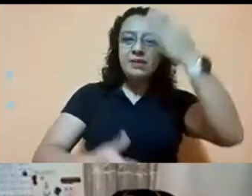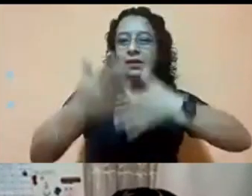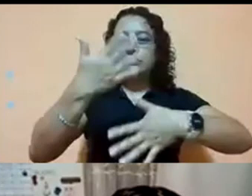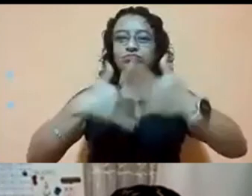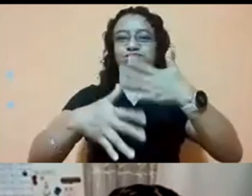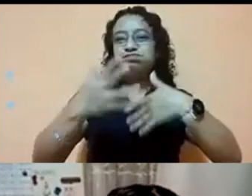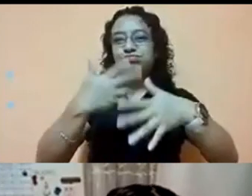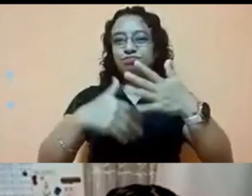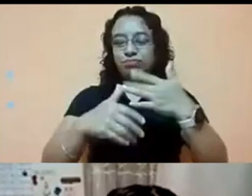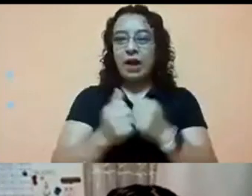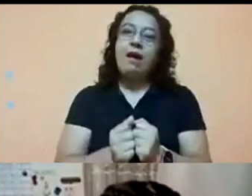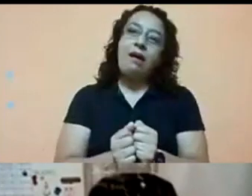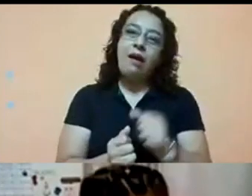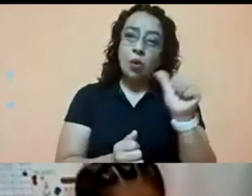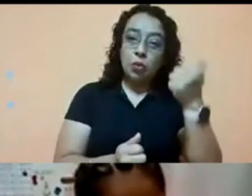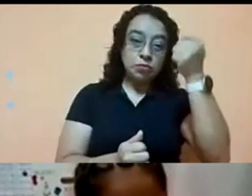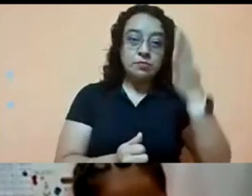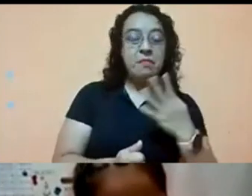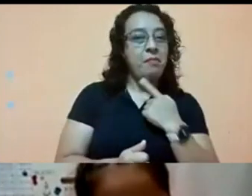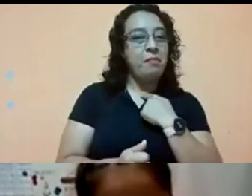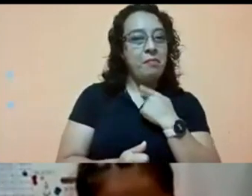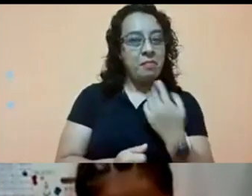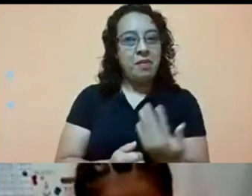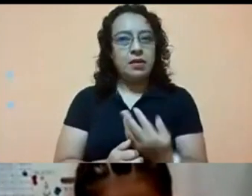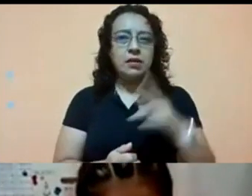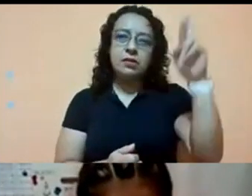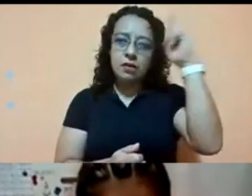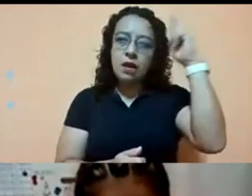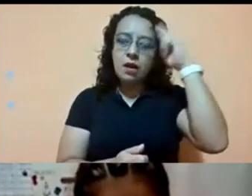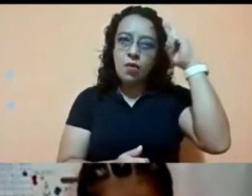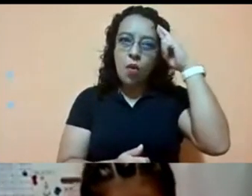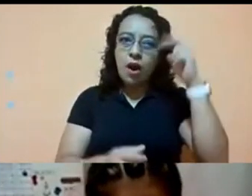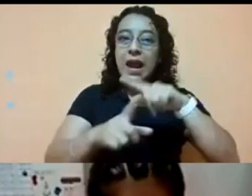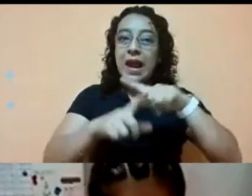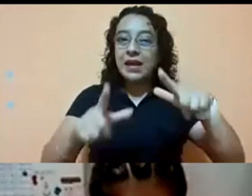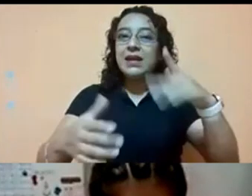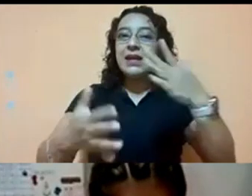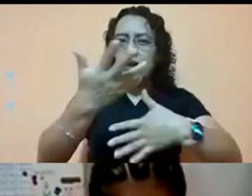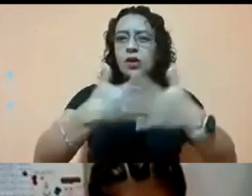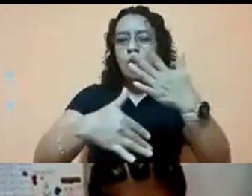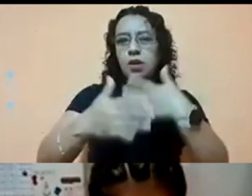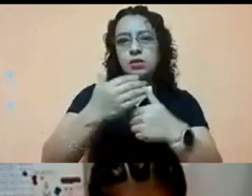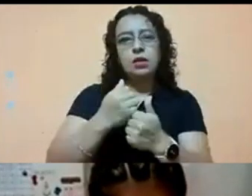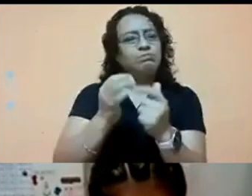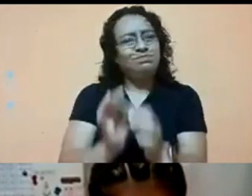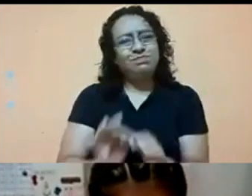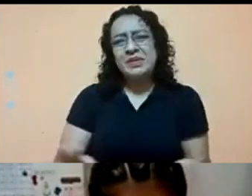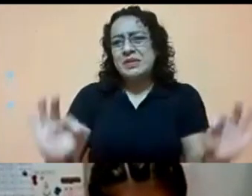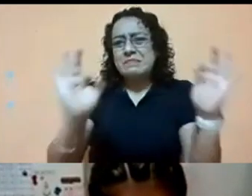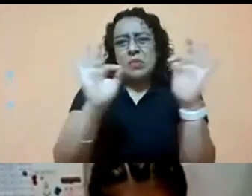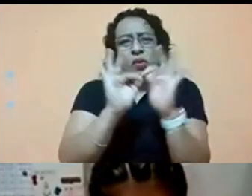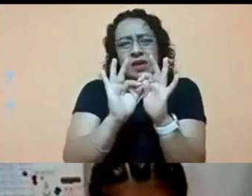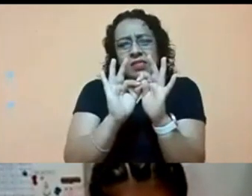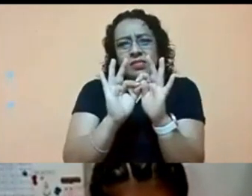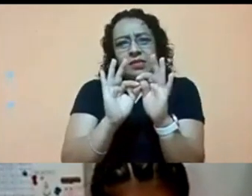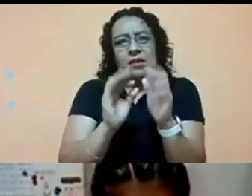señas. Recuerden que la lengua de señas es fundamental para poder brindar espacios seguros y cómodos a las personas con